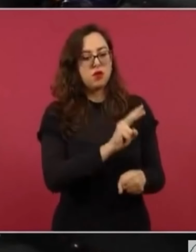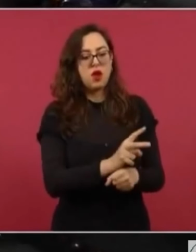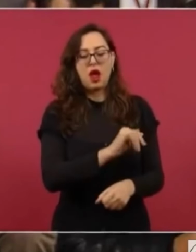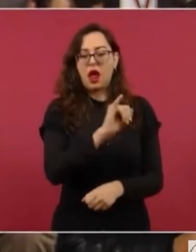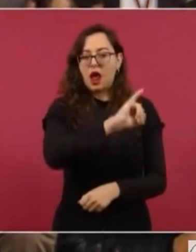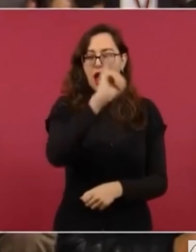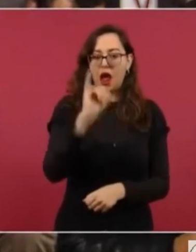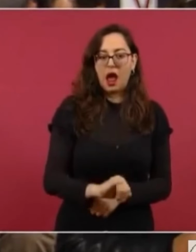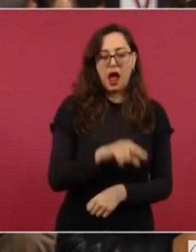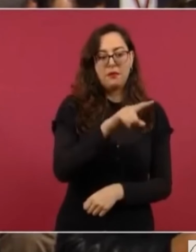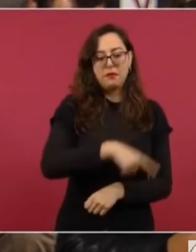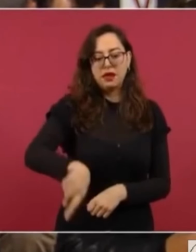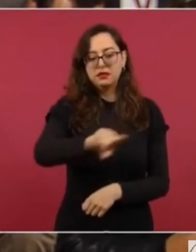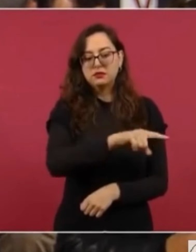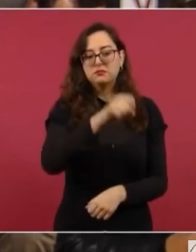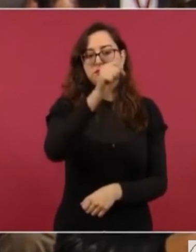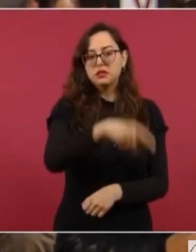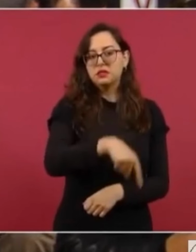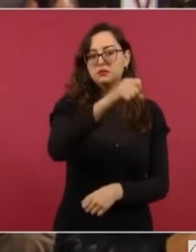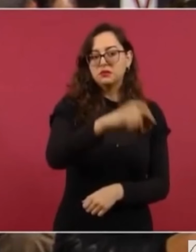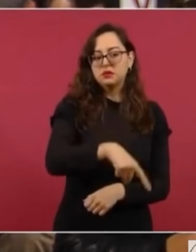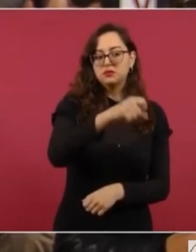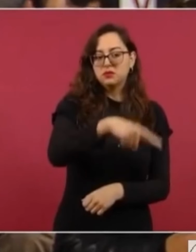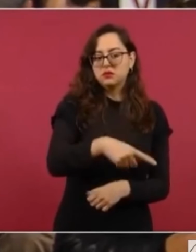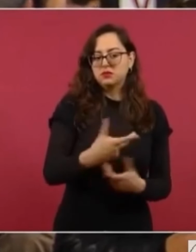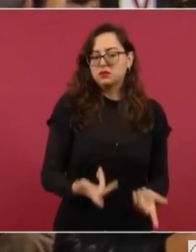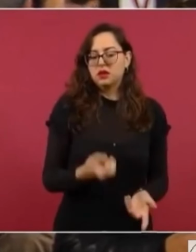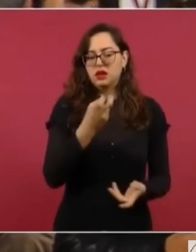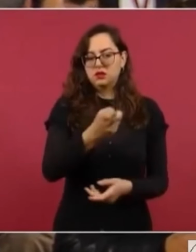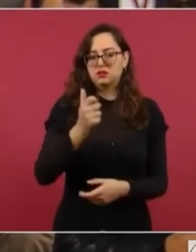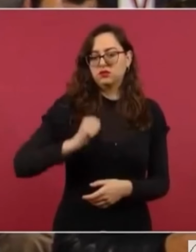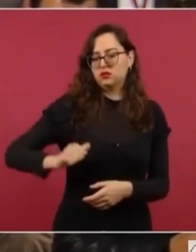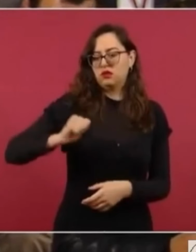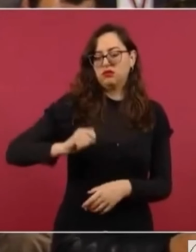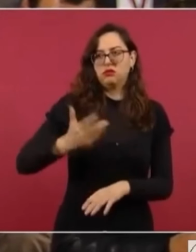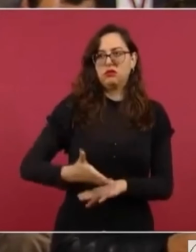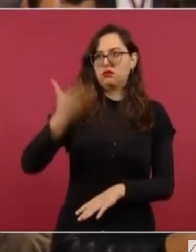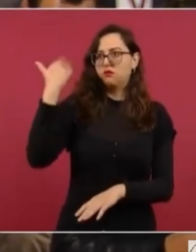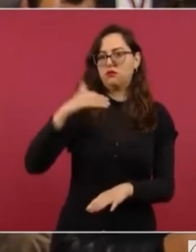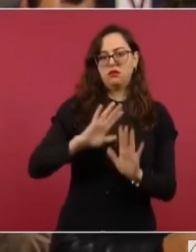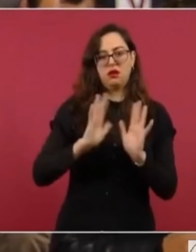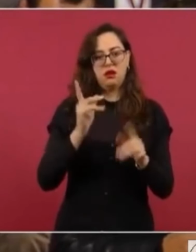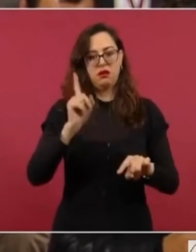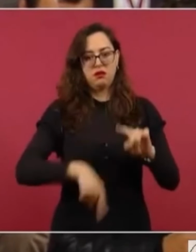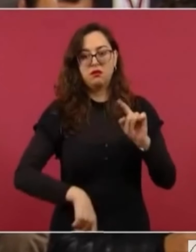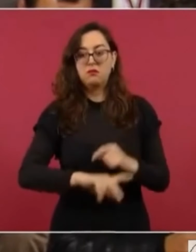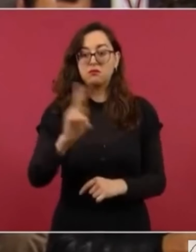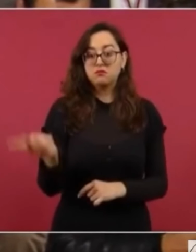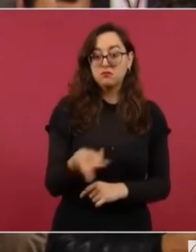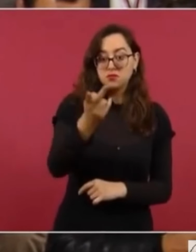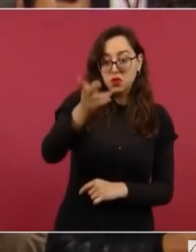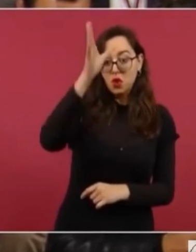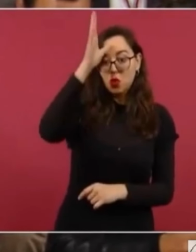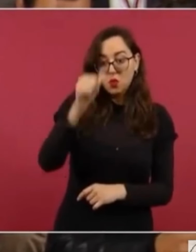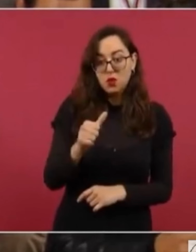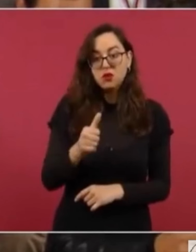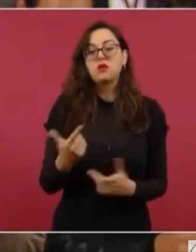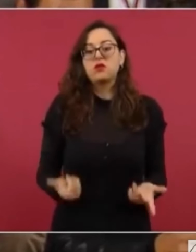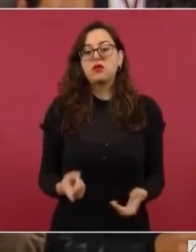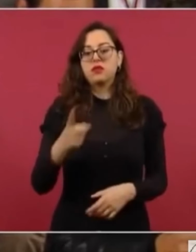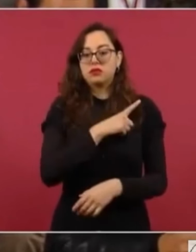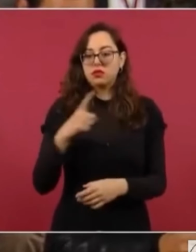parte, eliminando antidemocráticas prácticas de cónclave. Le preguntamos si está de acuerdo en impulsar los